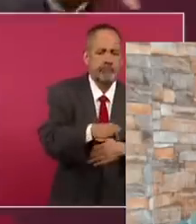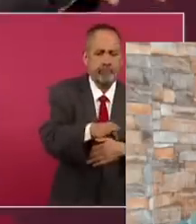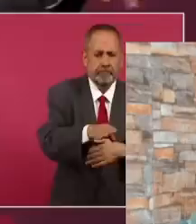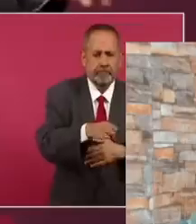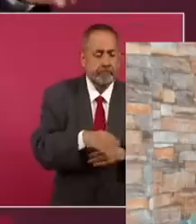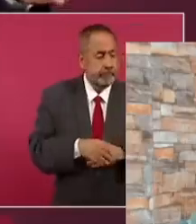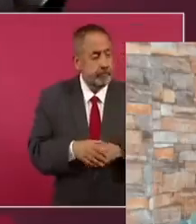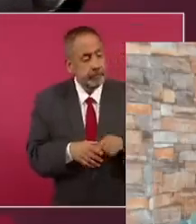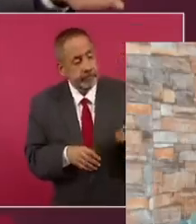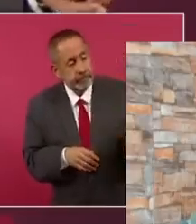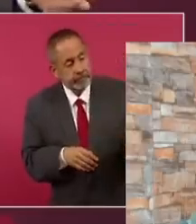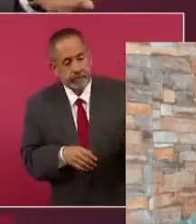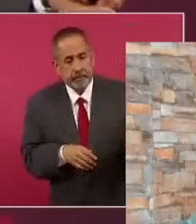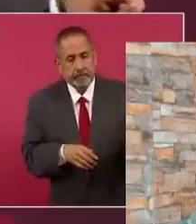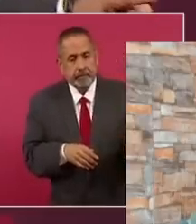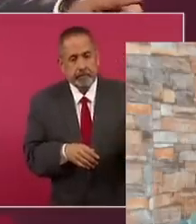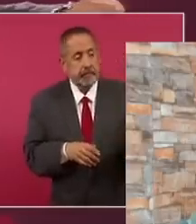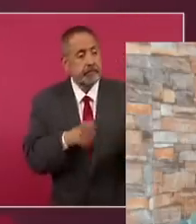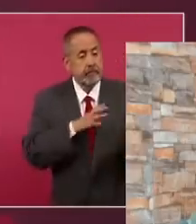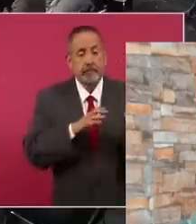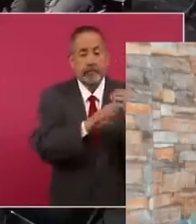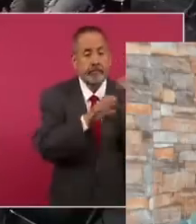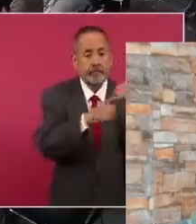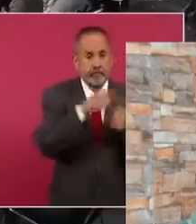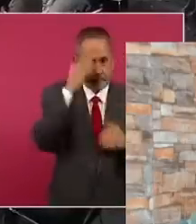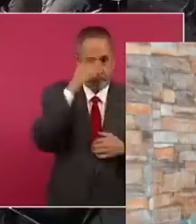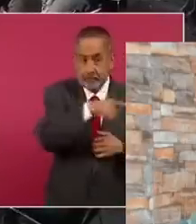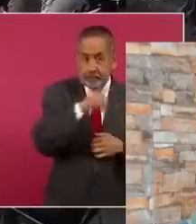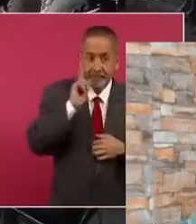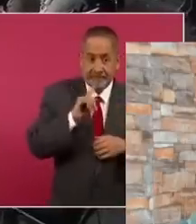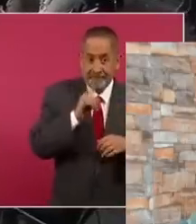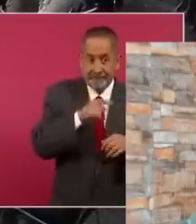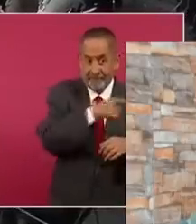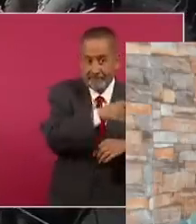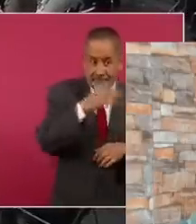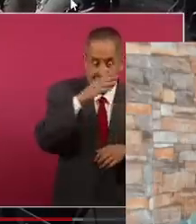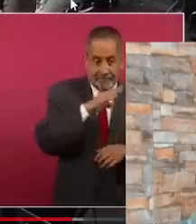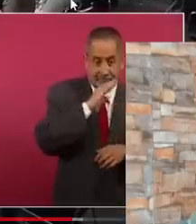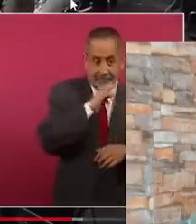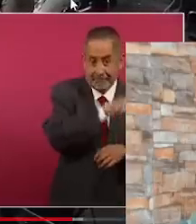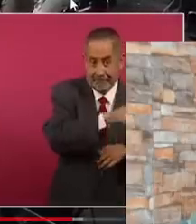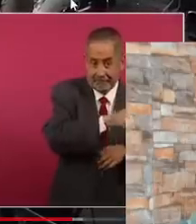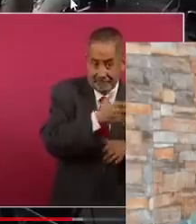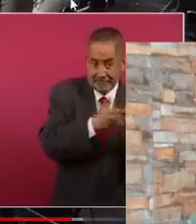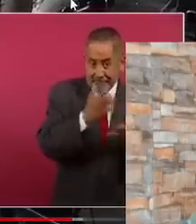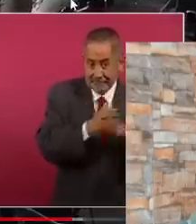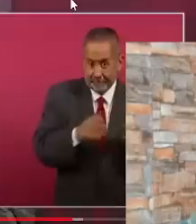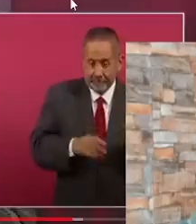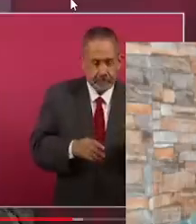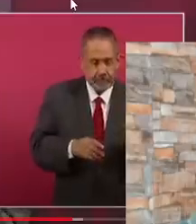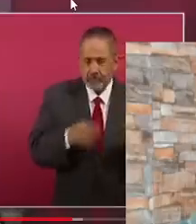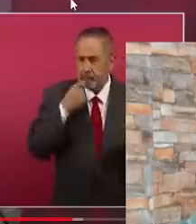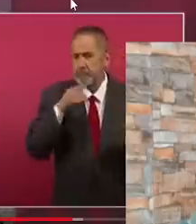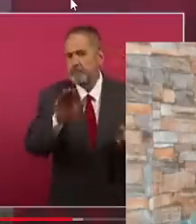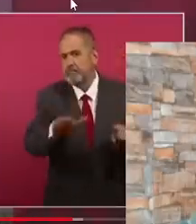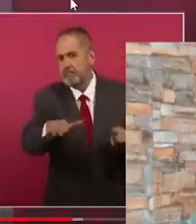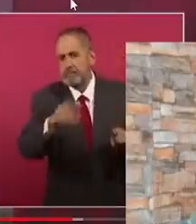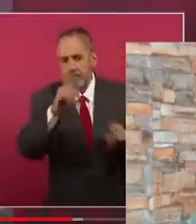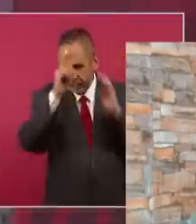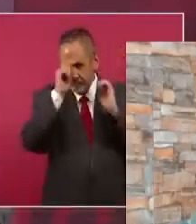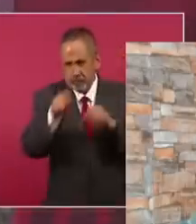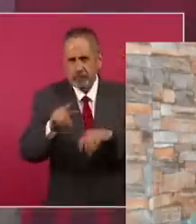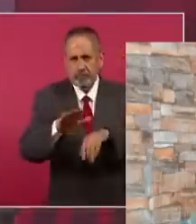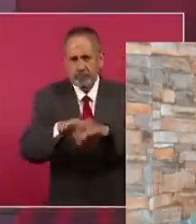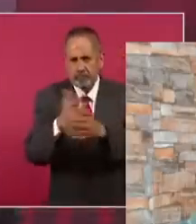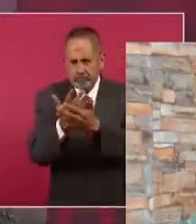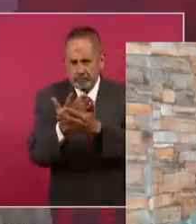y está la camioneta de la señora, esa camioneta, ¿no? Entonces le digo, espérate, le dije